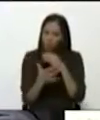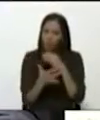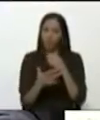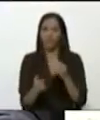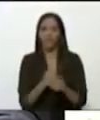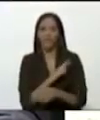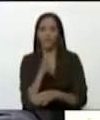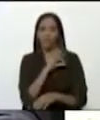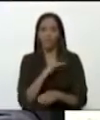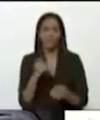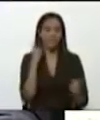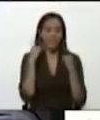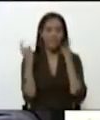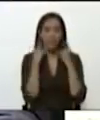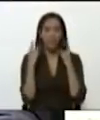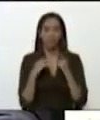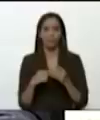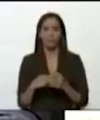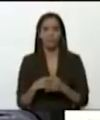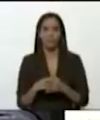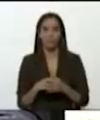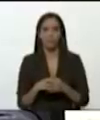activo.